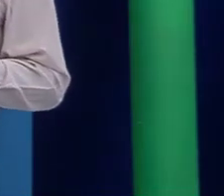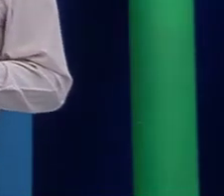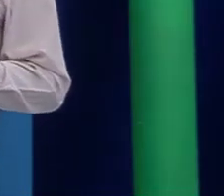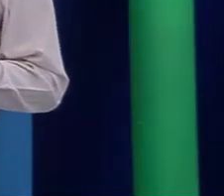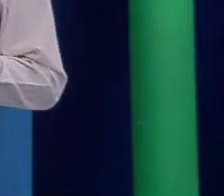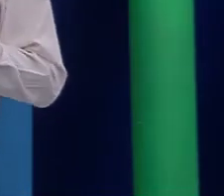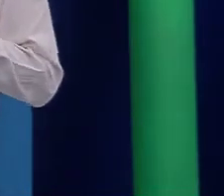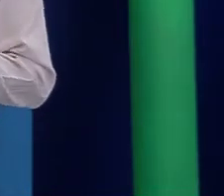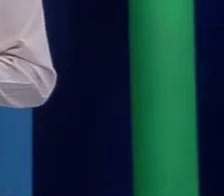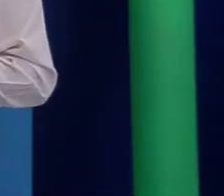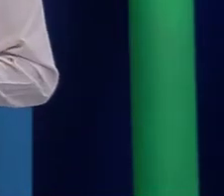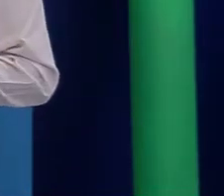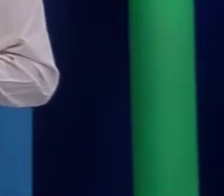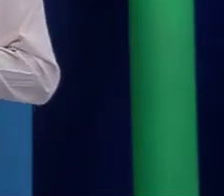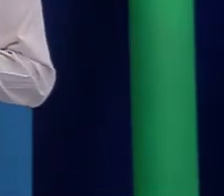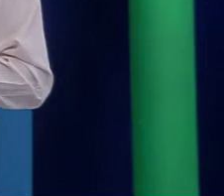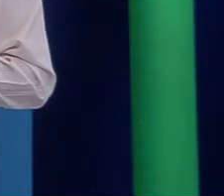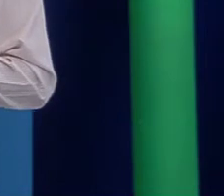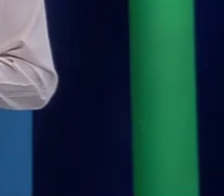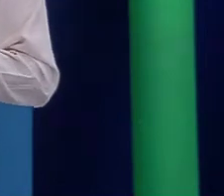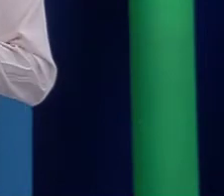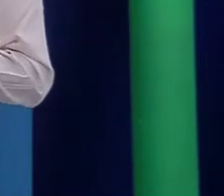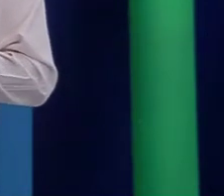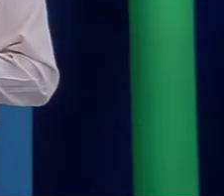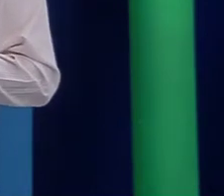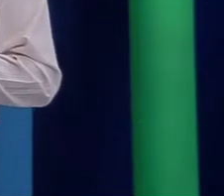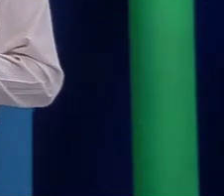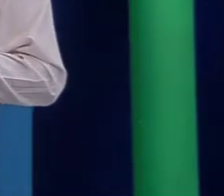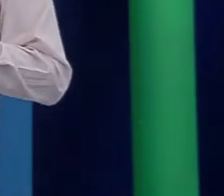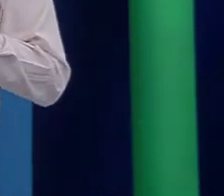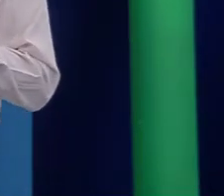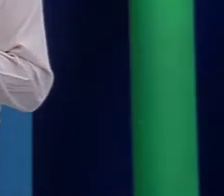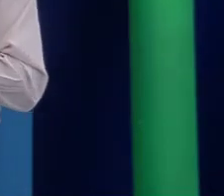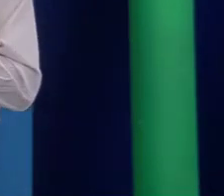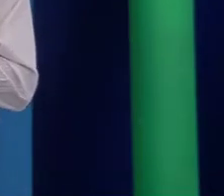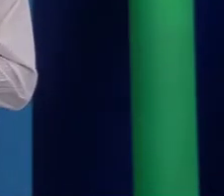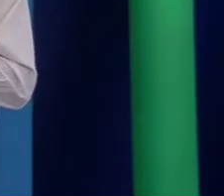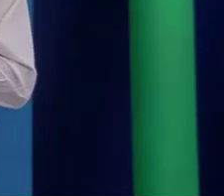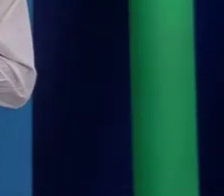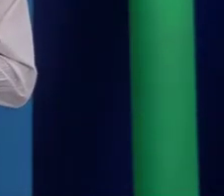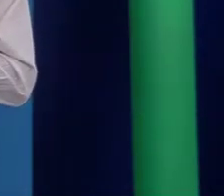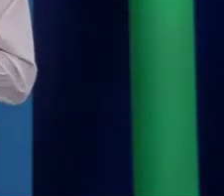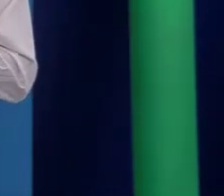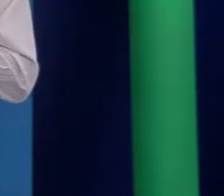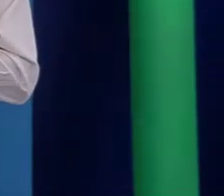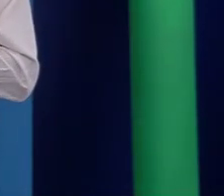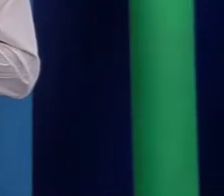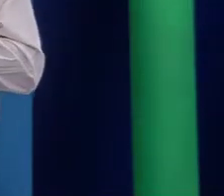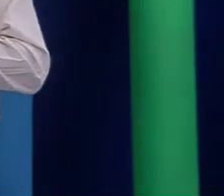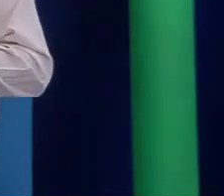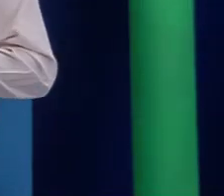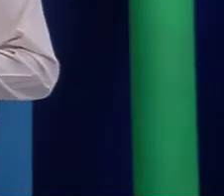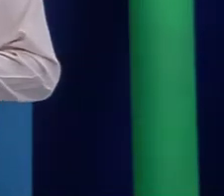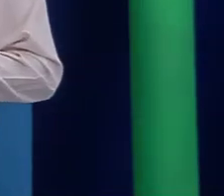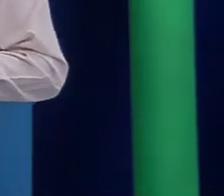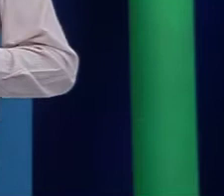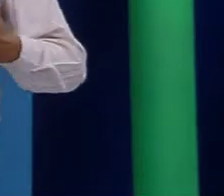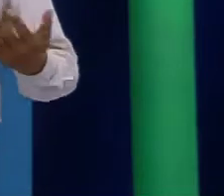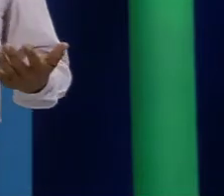Uxequen, Cai Tatahuehue, Itiujuan, Machigni, Uxequen, Muchichigualo, Cai Nanzimis,